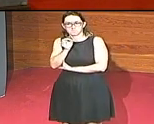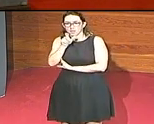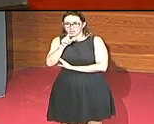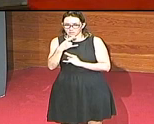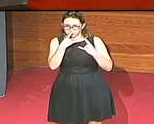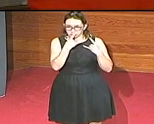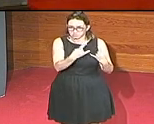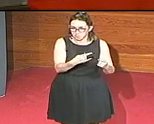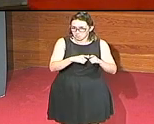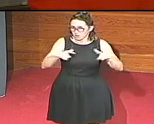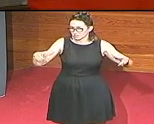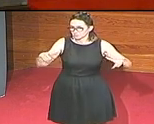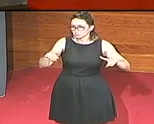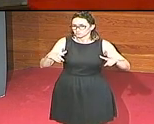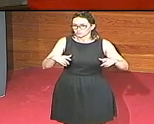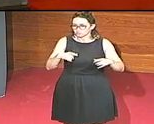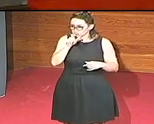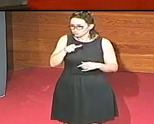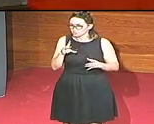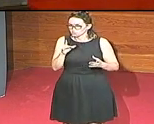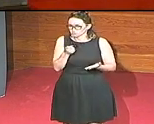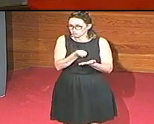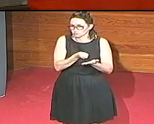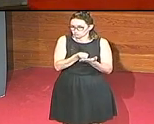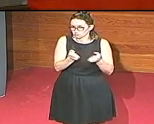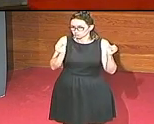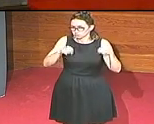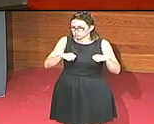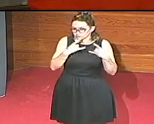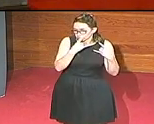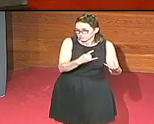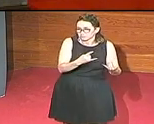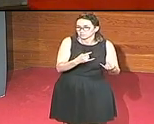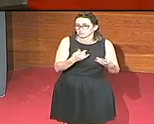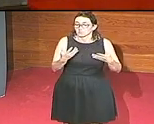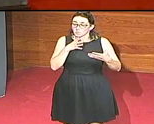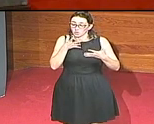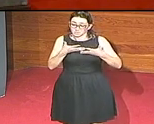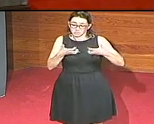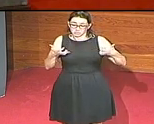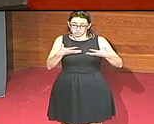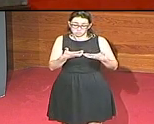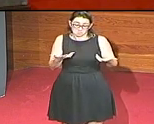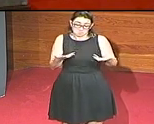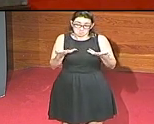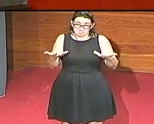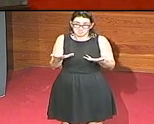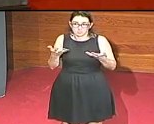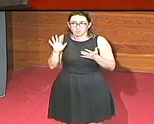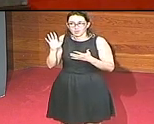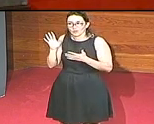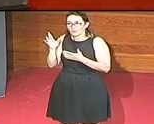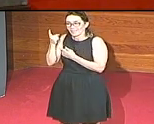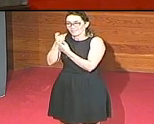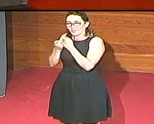y la gente paga por eso al final los textos ya tiene los textos pero sí que hay cosas de tipo la infografía